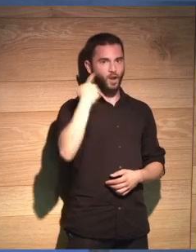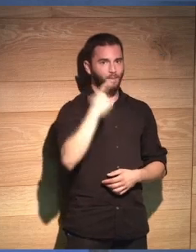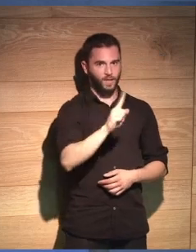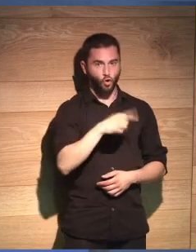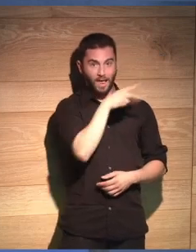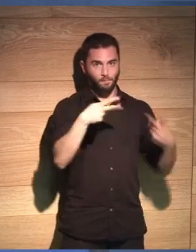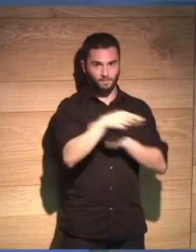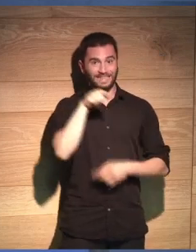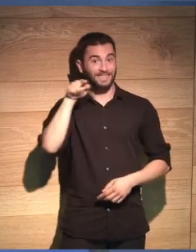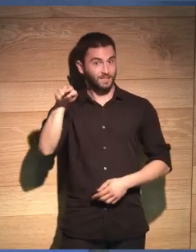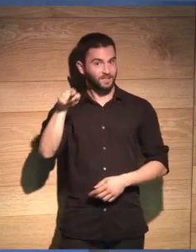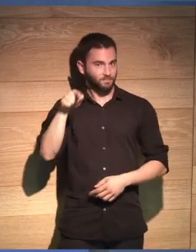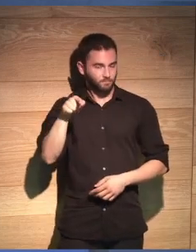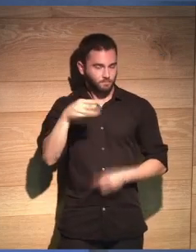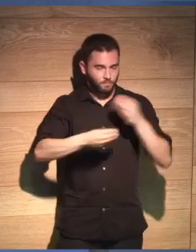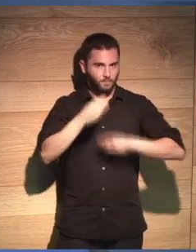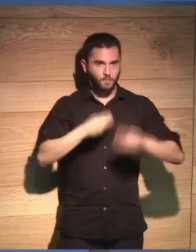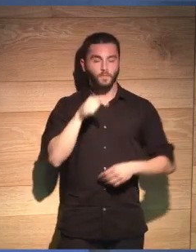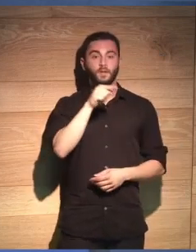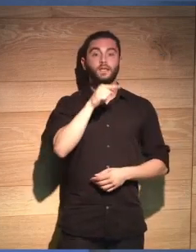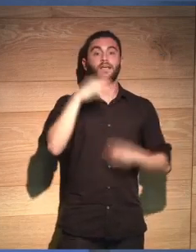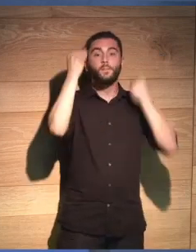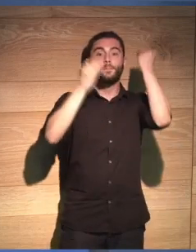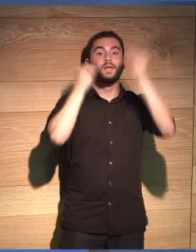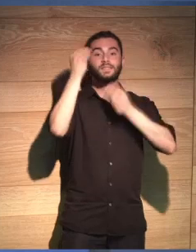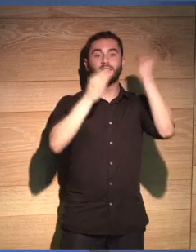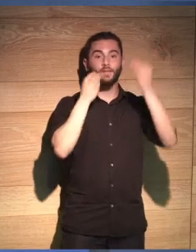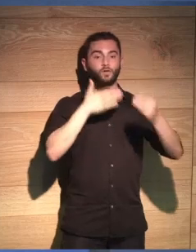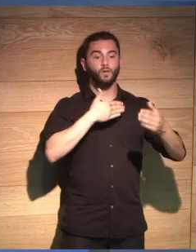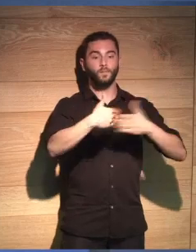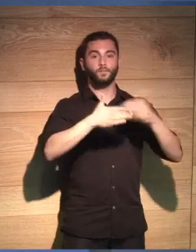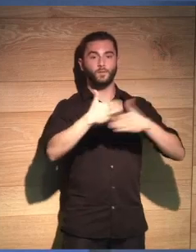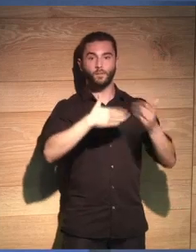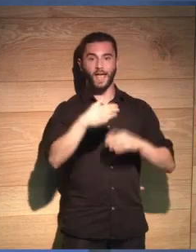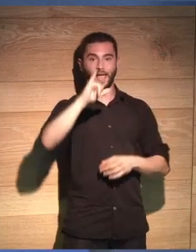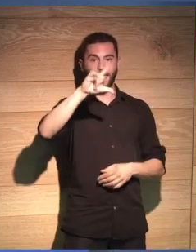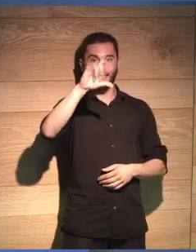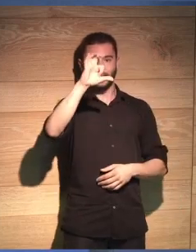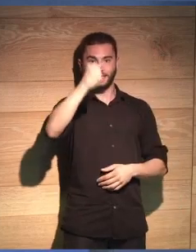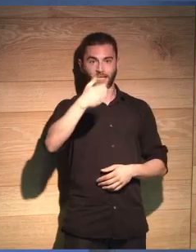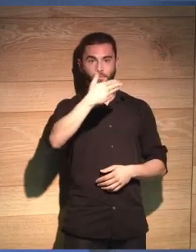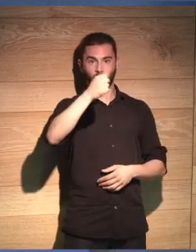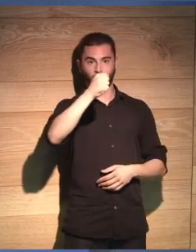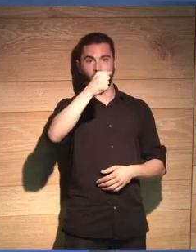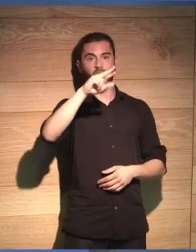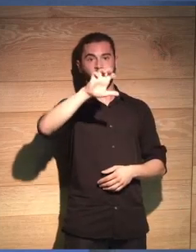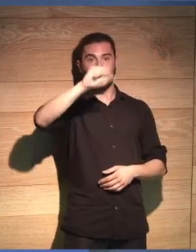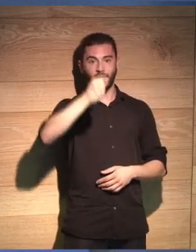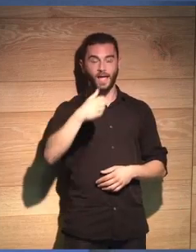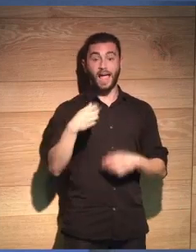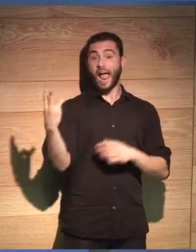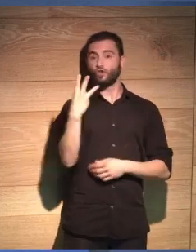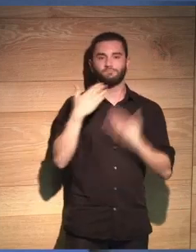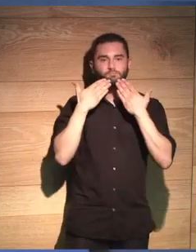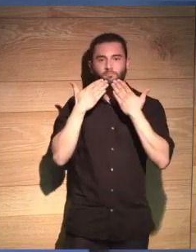la vigencia del pensamiento y de la obra de Ilsa Barea. O sea que muchísimas gracias a los tres por acompañarnos en esta